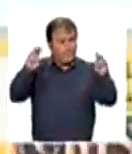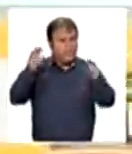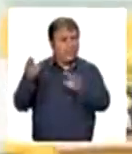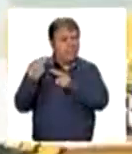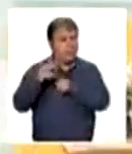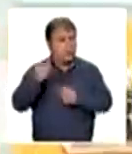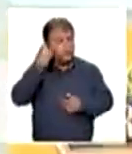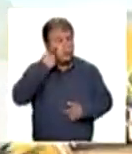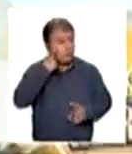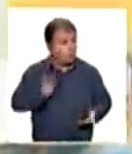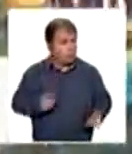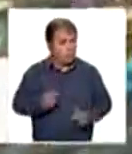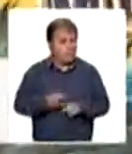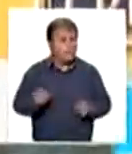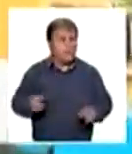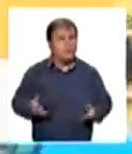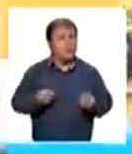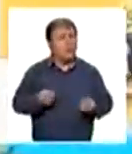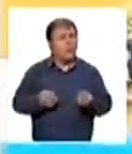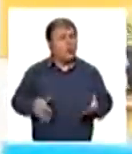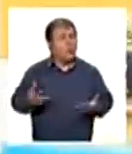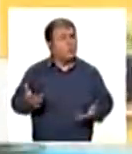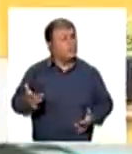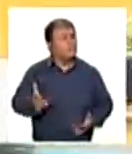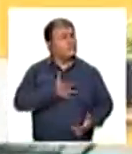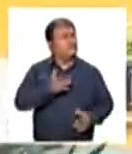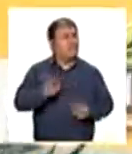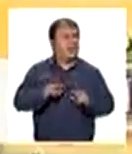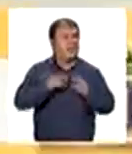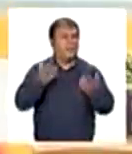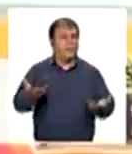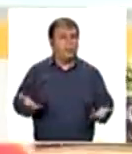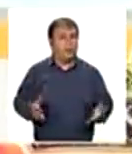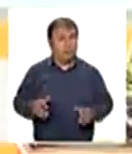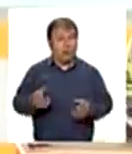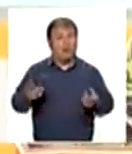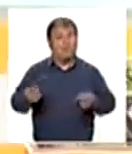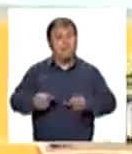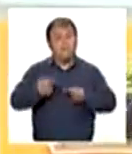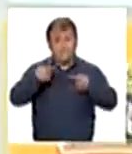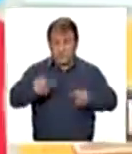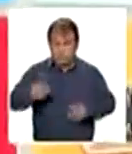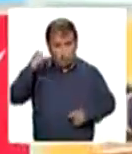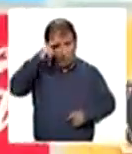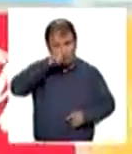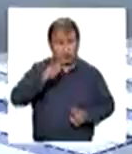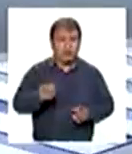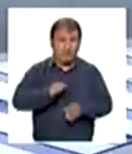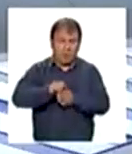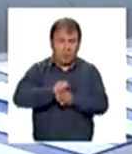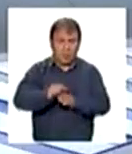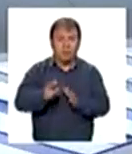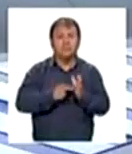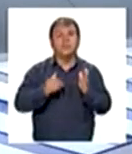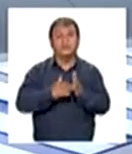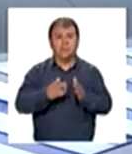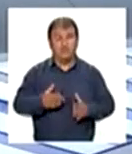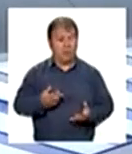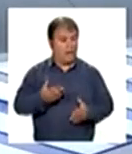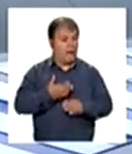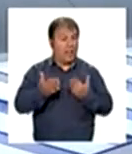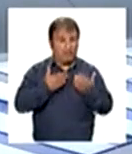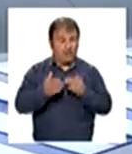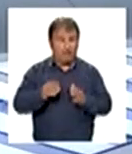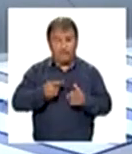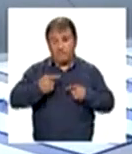tema que no se conoce, pero ¿cómo cae ese tipo de versiones, de cosas? Es un partido muy difícil, hermano, y nosotros nos estamos preparando para eso. Bien, hablaba un poco del partido